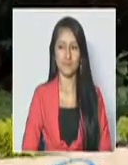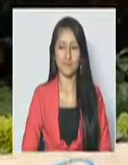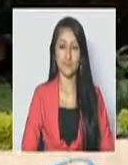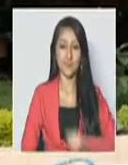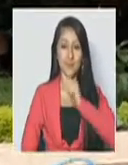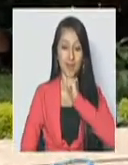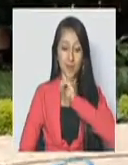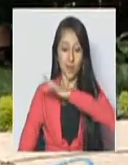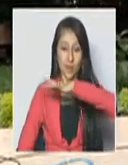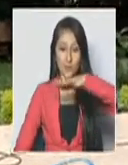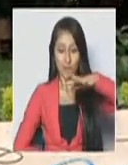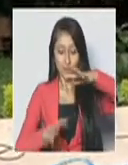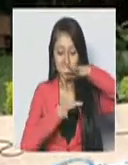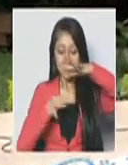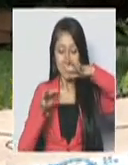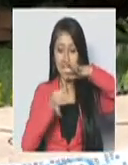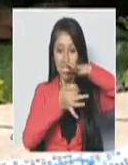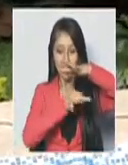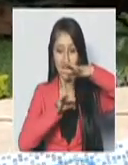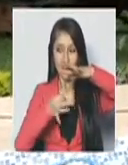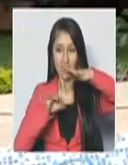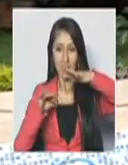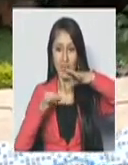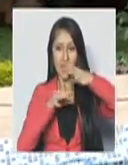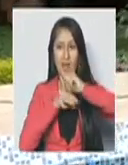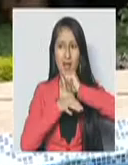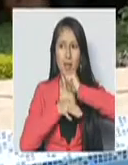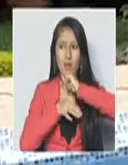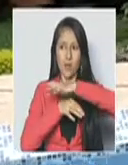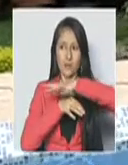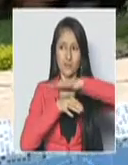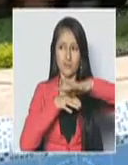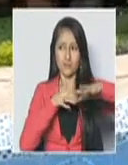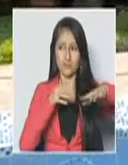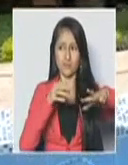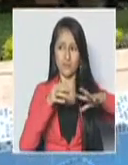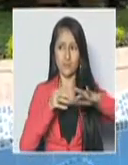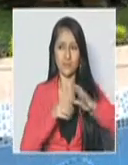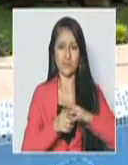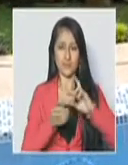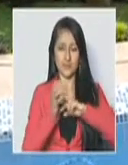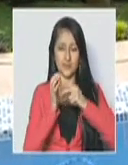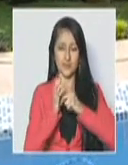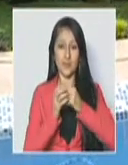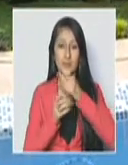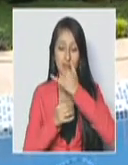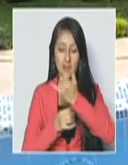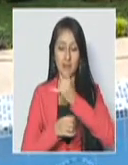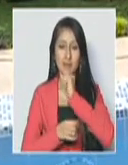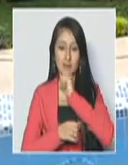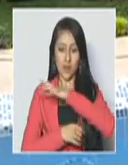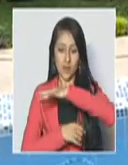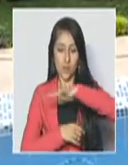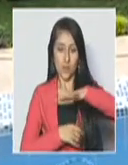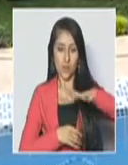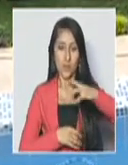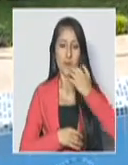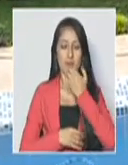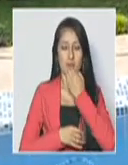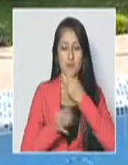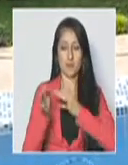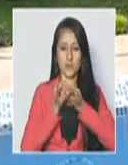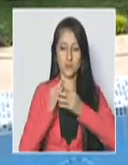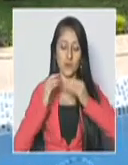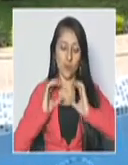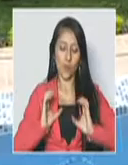ellas tienen agua alrededor entonces con esta piscina yo voy a hacer un ejemplo de qué es cómo es